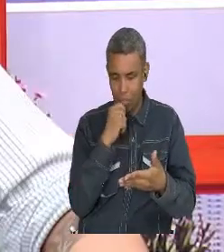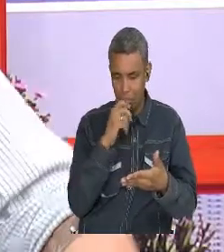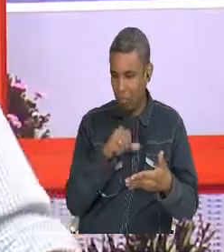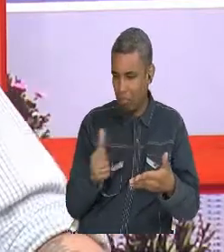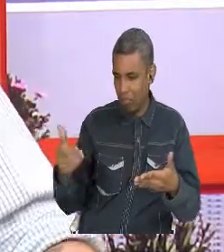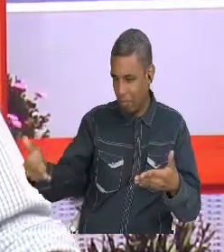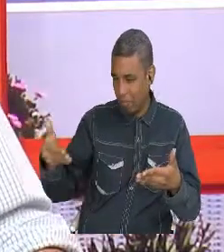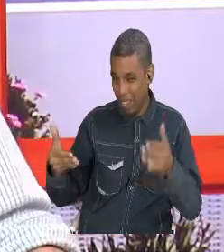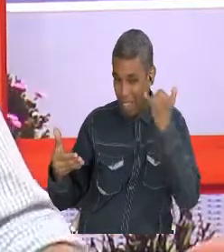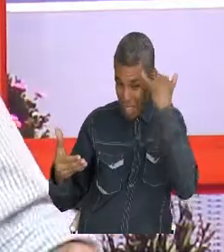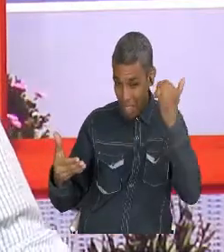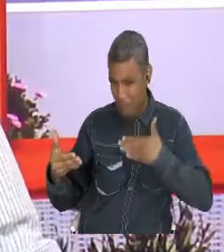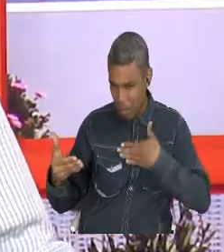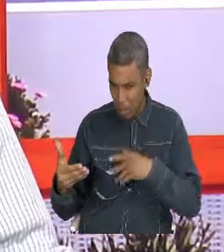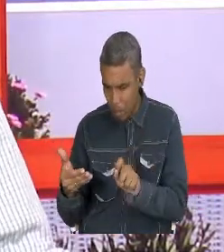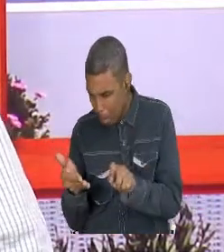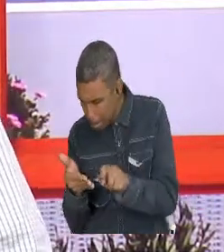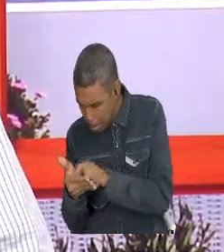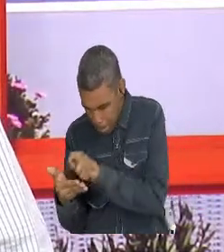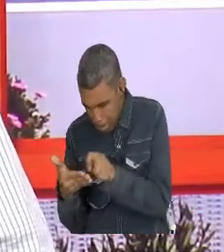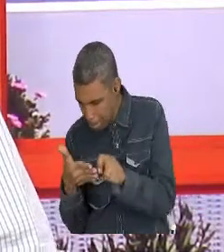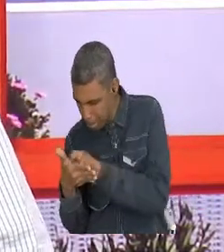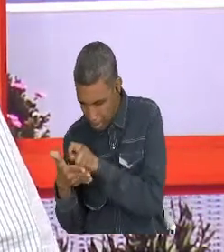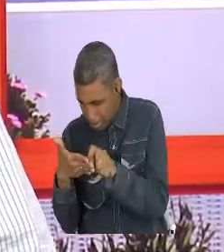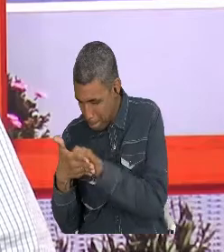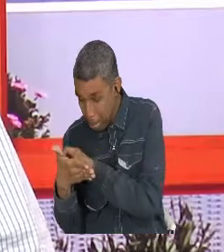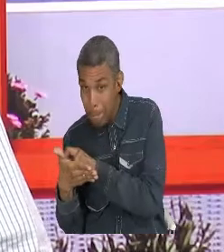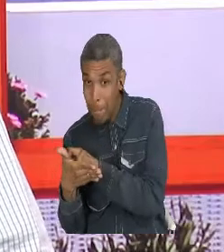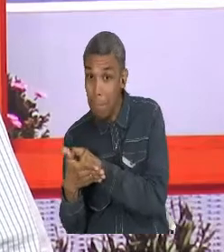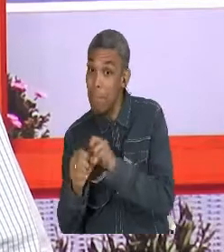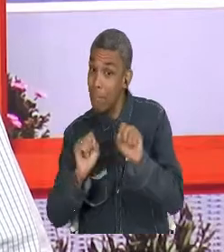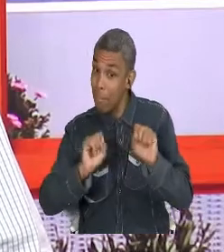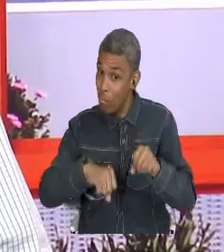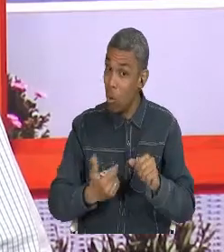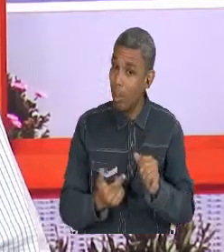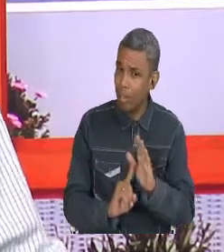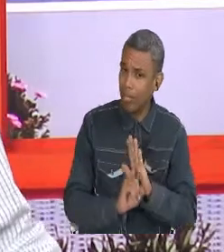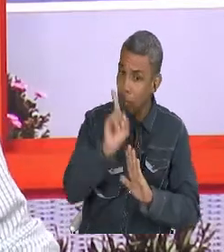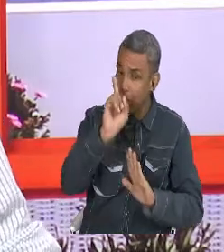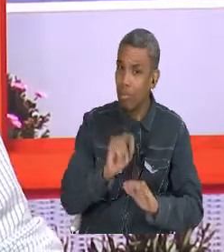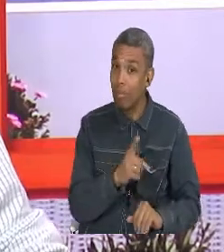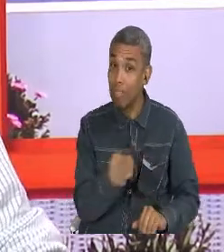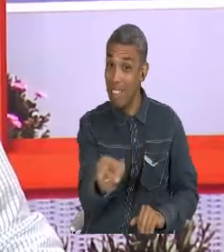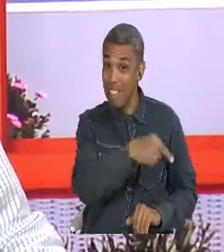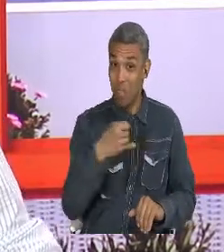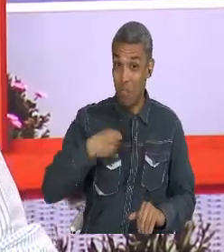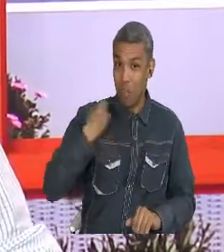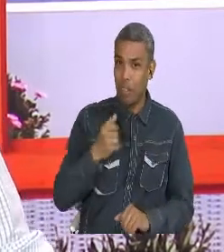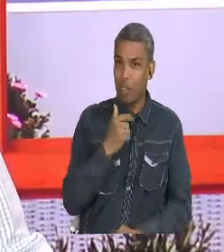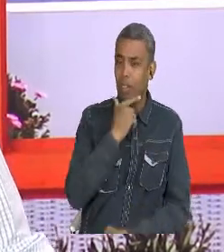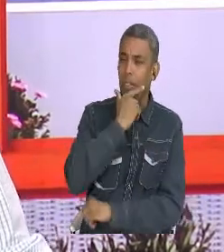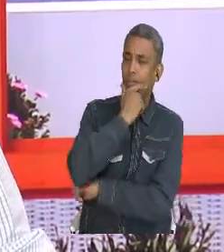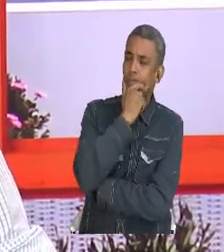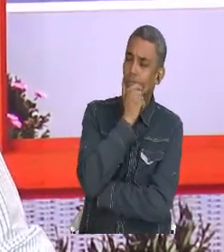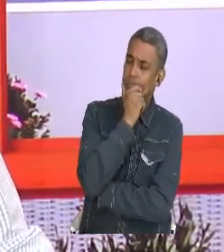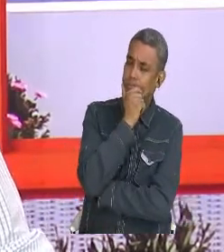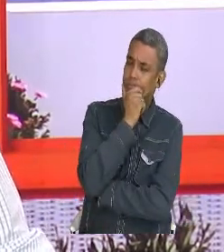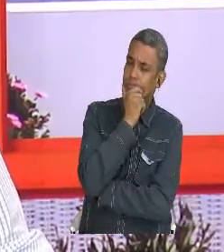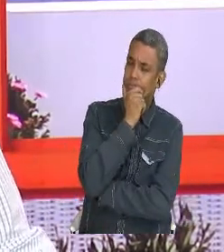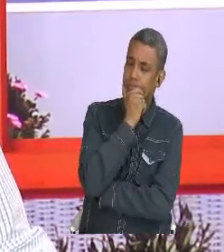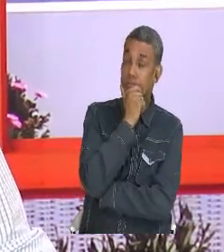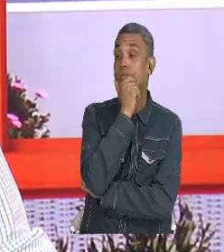la puesta en escena, hace que los chicos se interesen más. Tanto que ya estamos planeando y diseñando una estrategia y